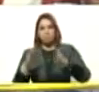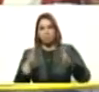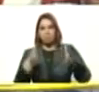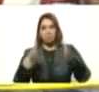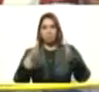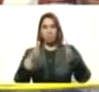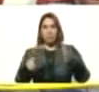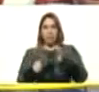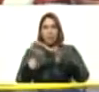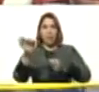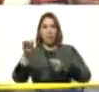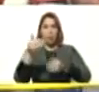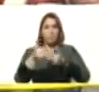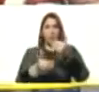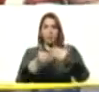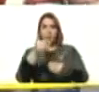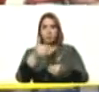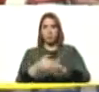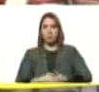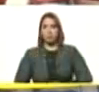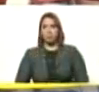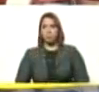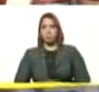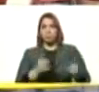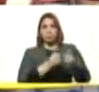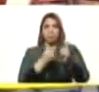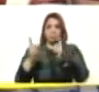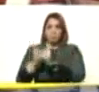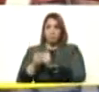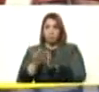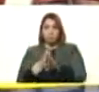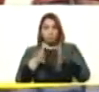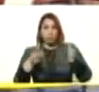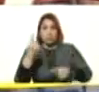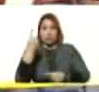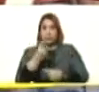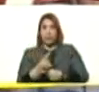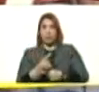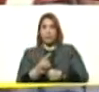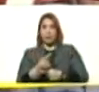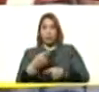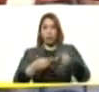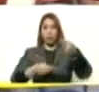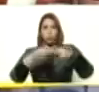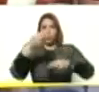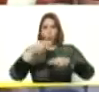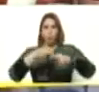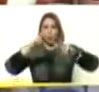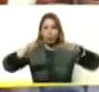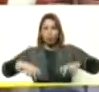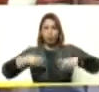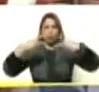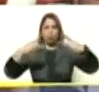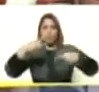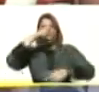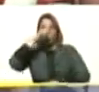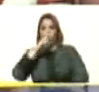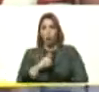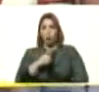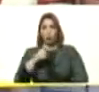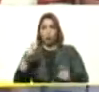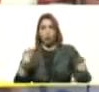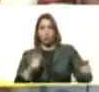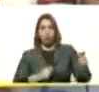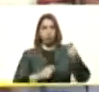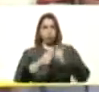en el largo plazo, en lo pequeño y en lo grande, debe ser construir la nueva época de